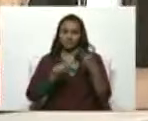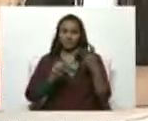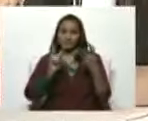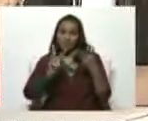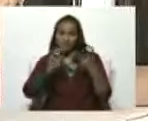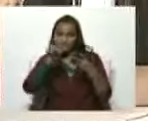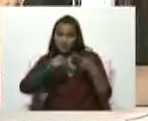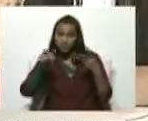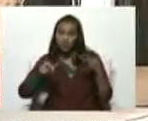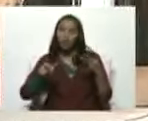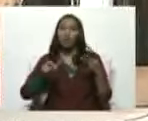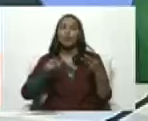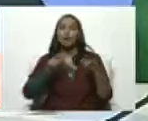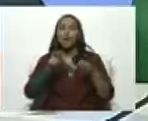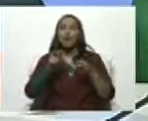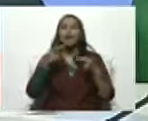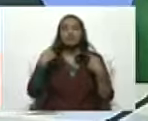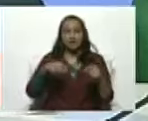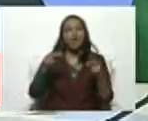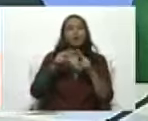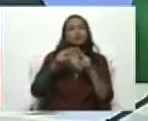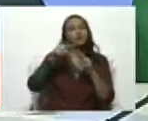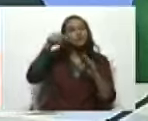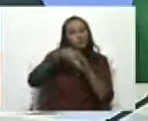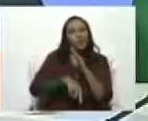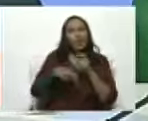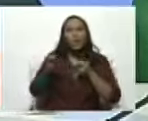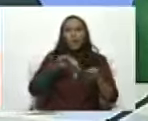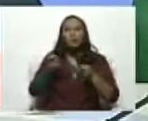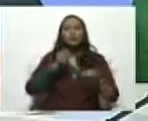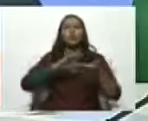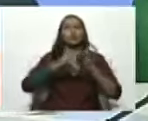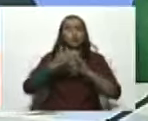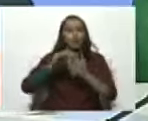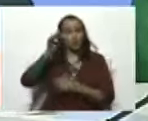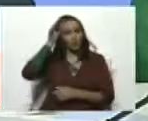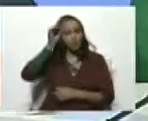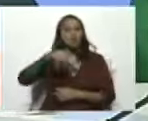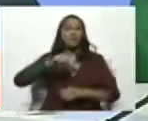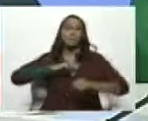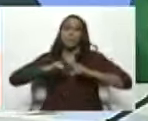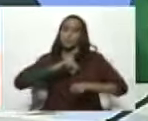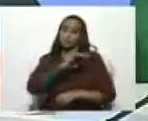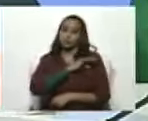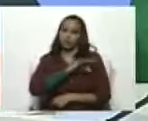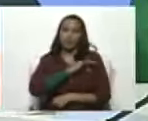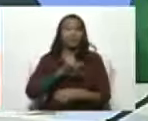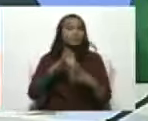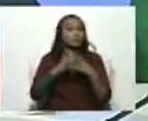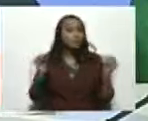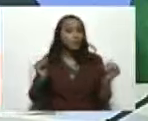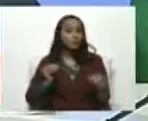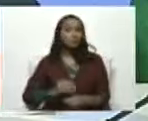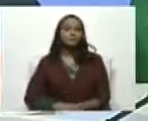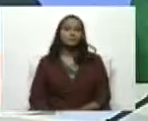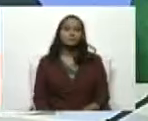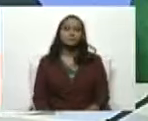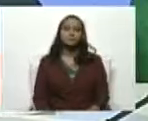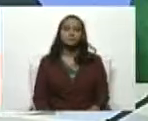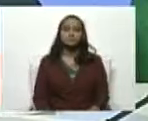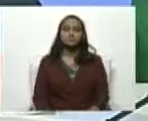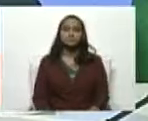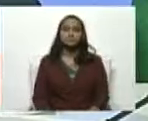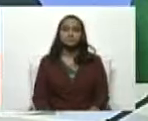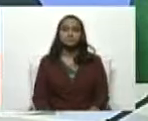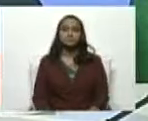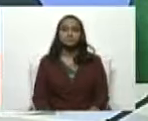el control de los consejos comunales, de las comunas y movimientos sociales, de todos. Después está el